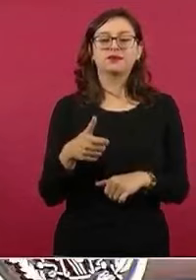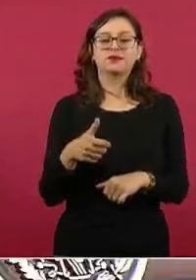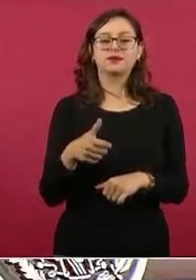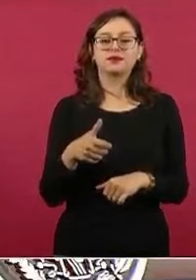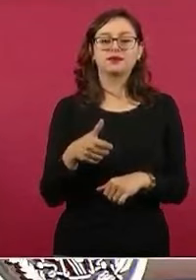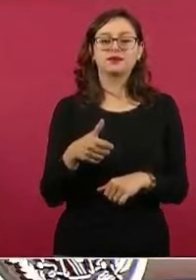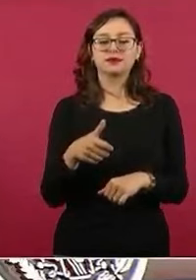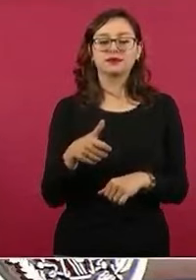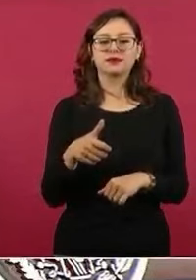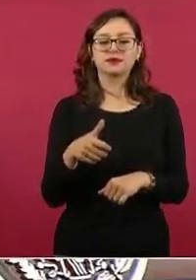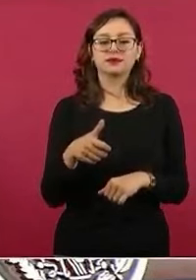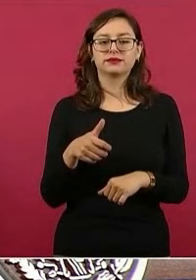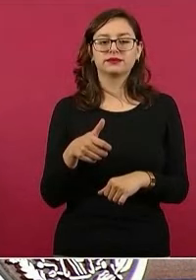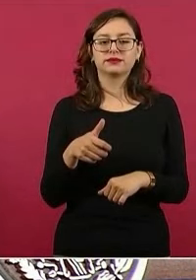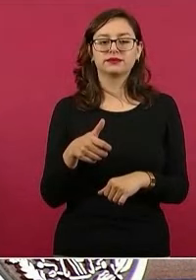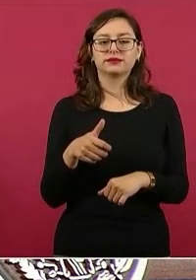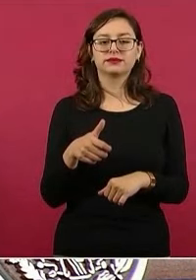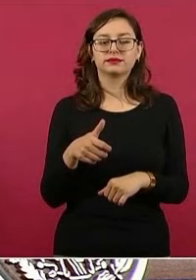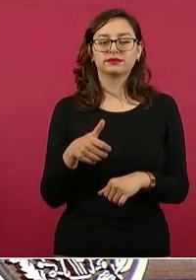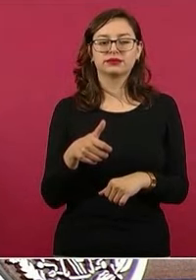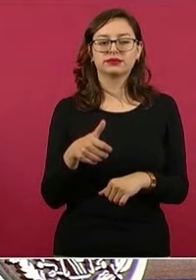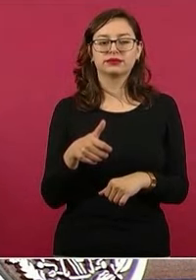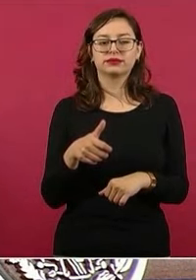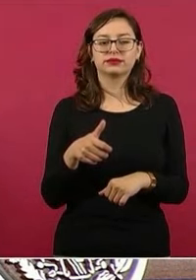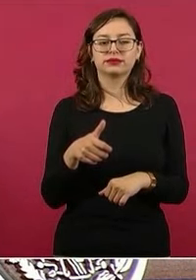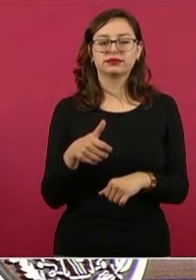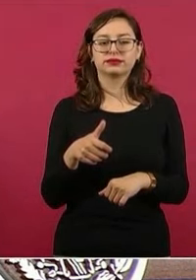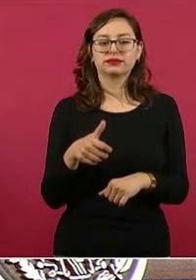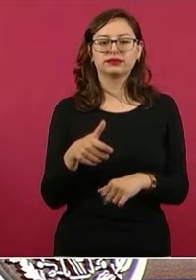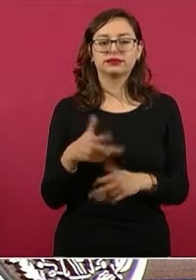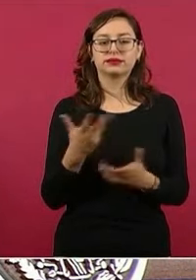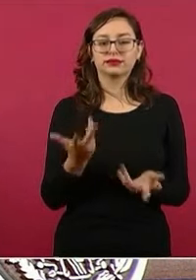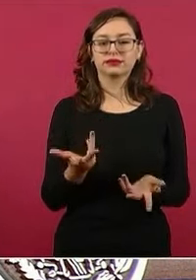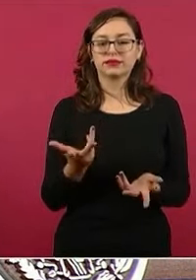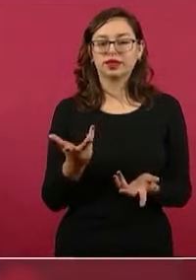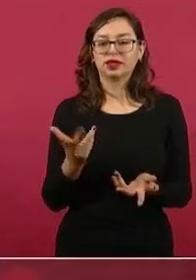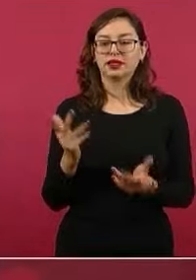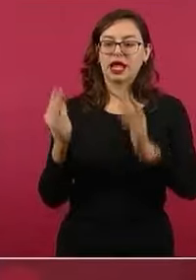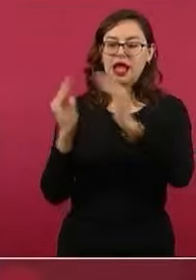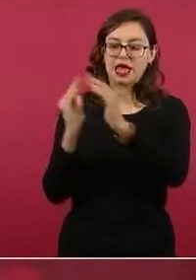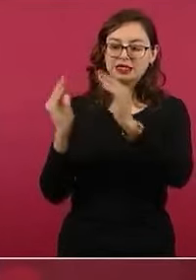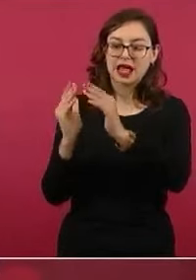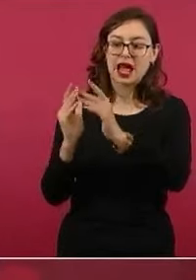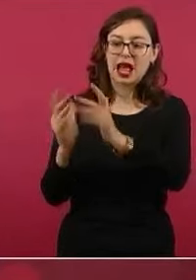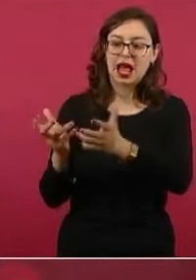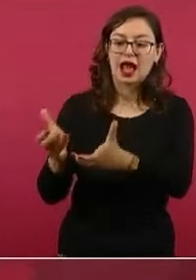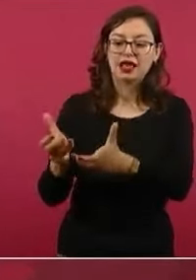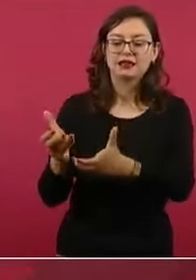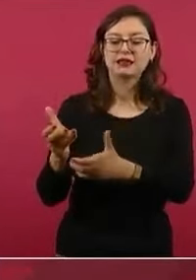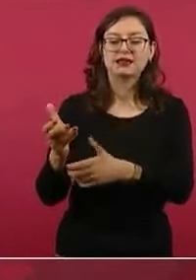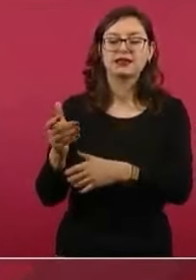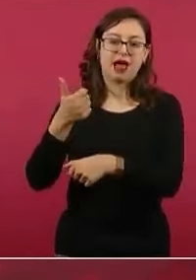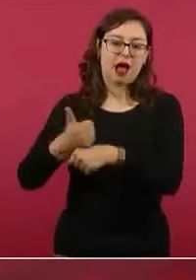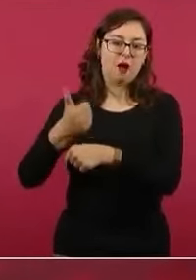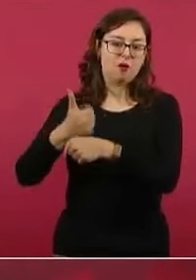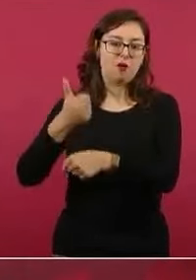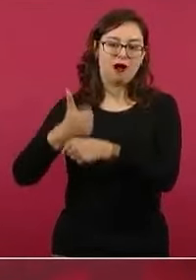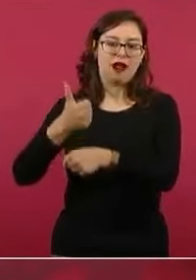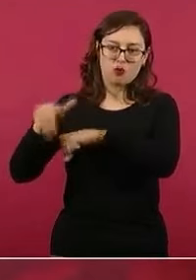número de la casa, de la calle donde sus abuelos que vinieron de México, que llegaron de